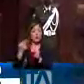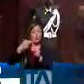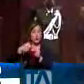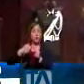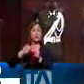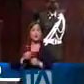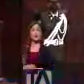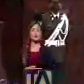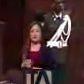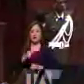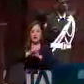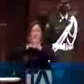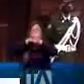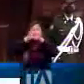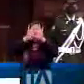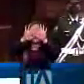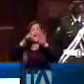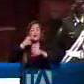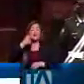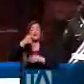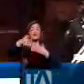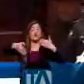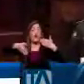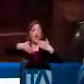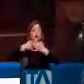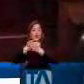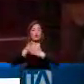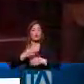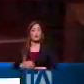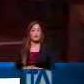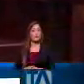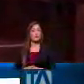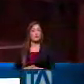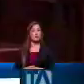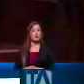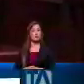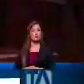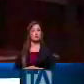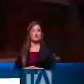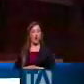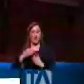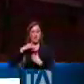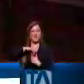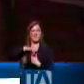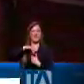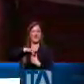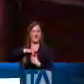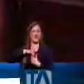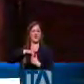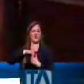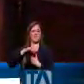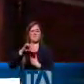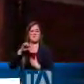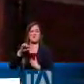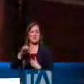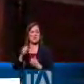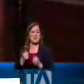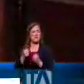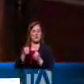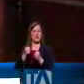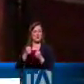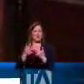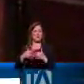dicho con claridad a todos los pigmeos de espíritu que la condición de prisión